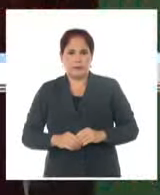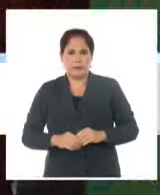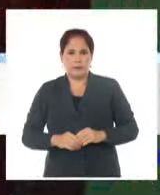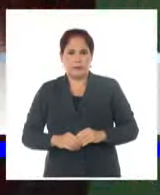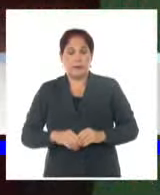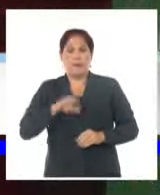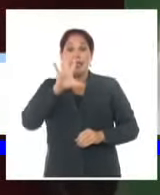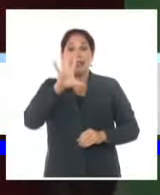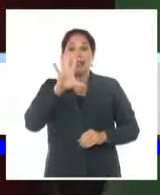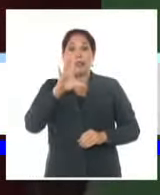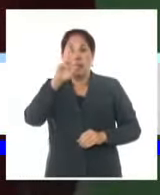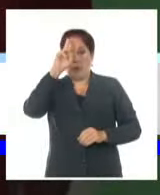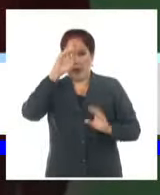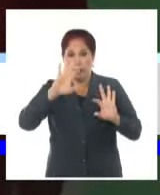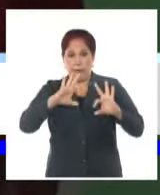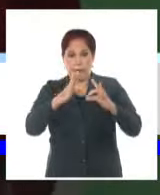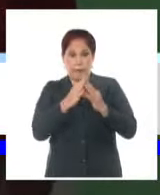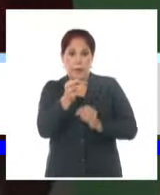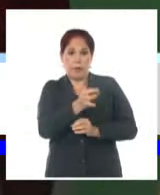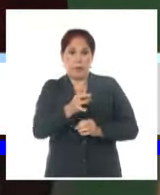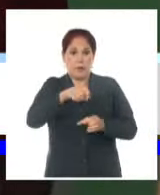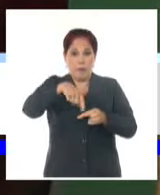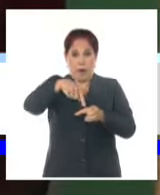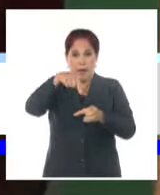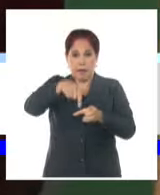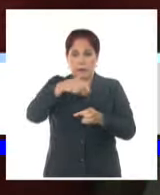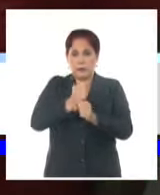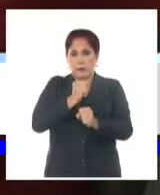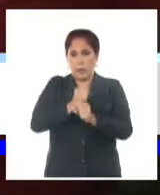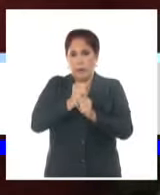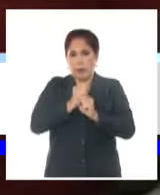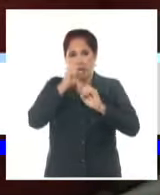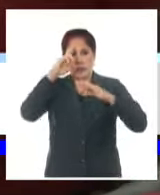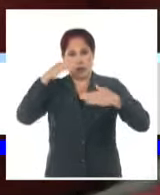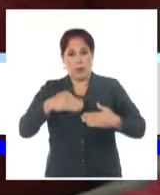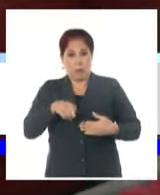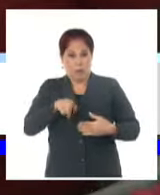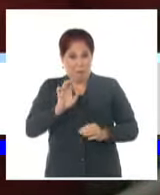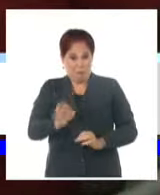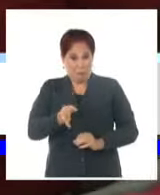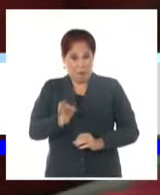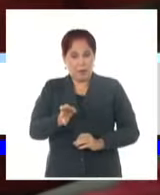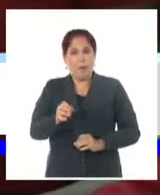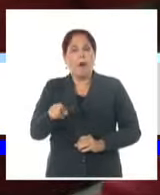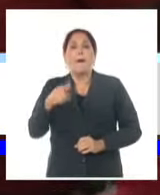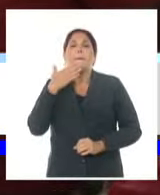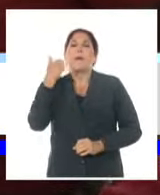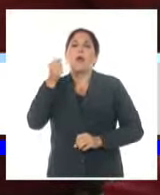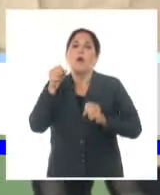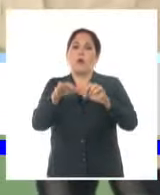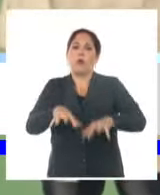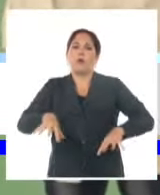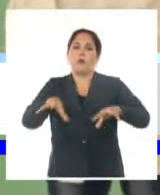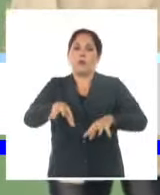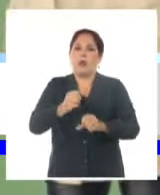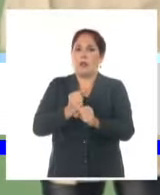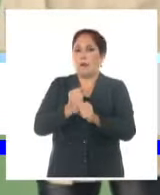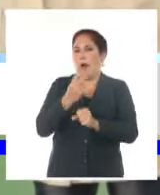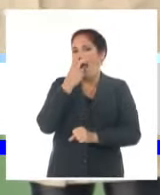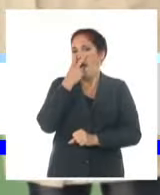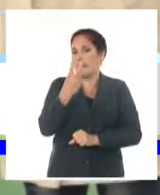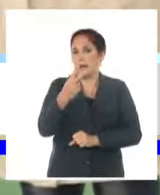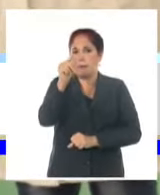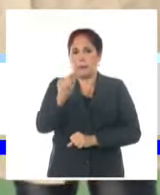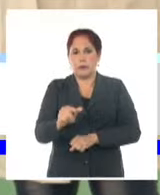5 consultorios médicos del municipio especial, los trabajadores de la salud que allí laboran tendrán mejores condiciones para atender a sus